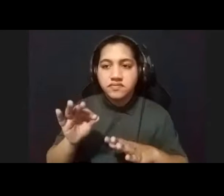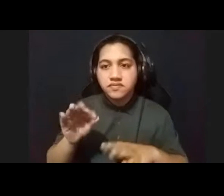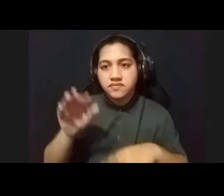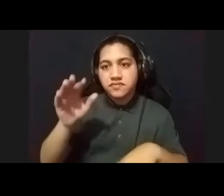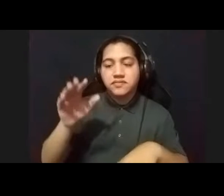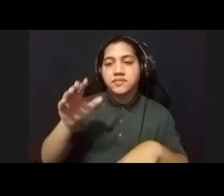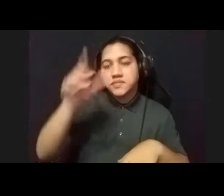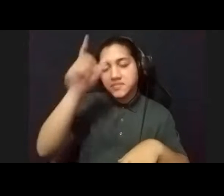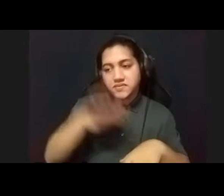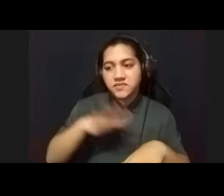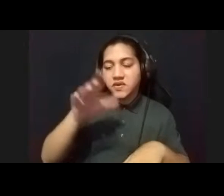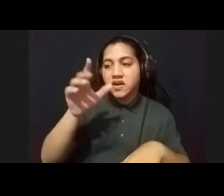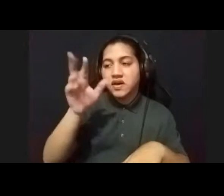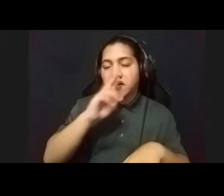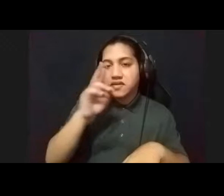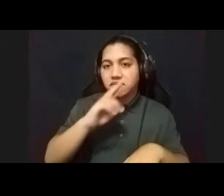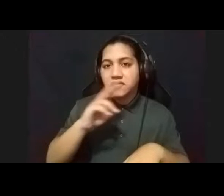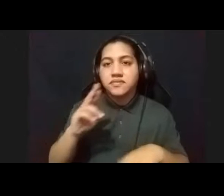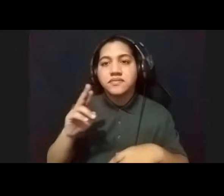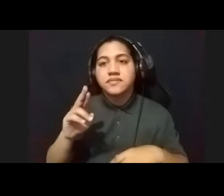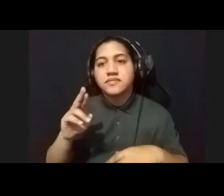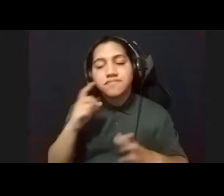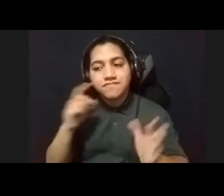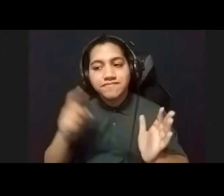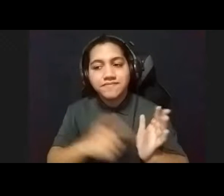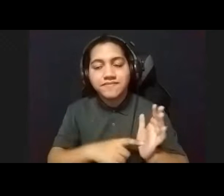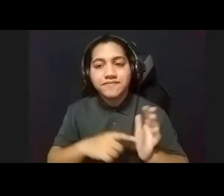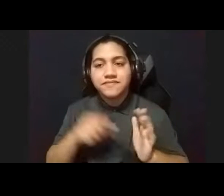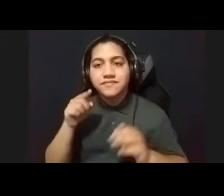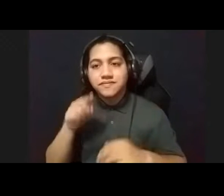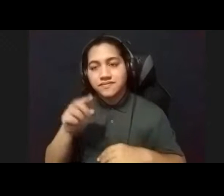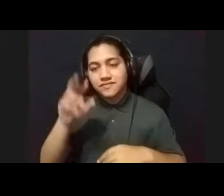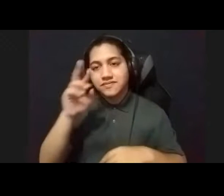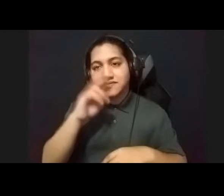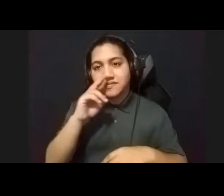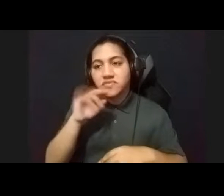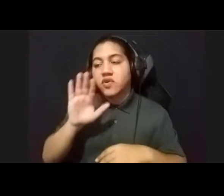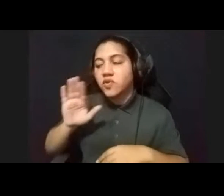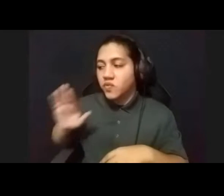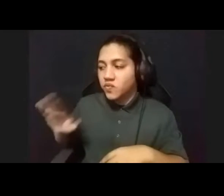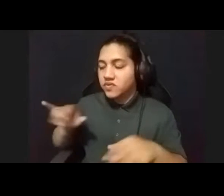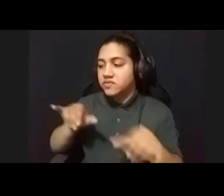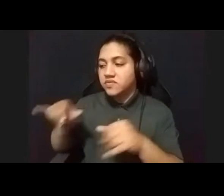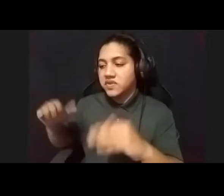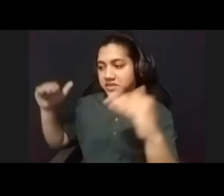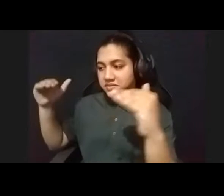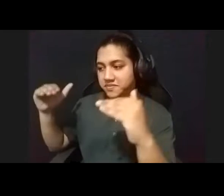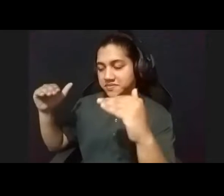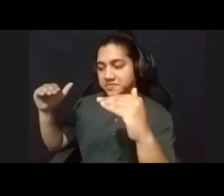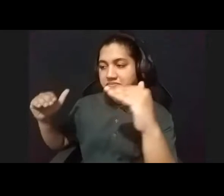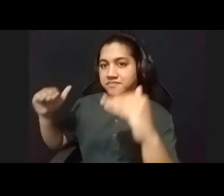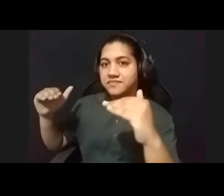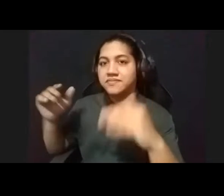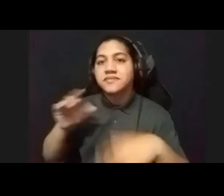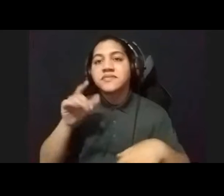ratón. Y entonces se da cuenta que el señor ratón es de su tamaño. Y el señor ratón también